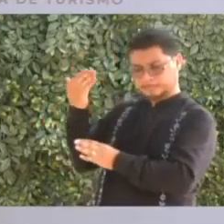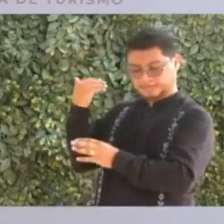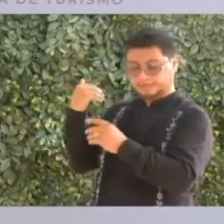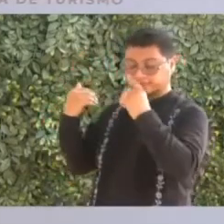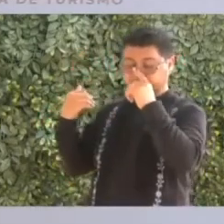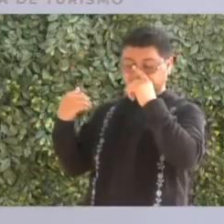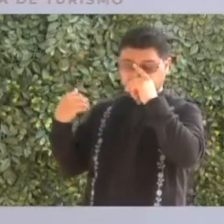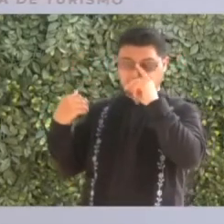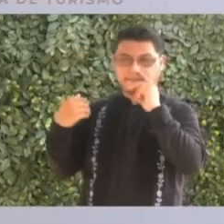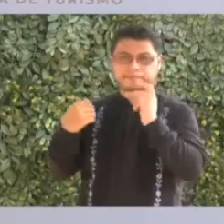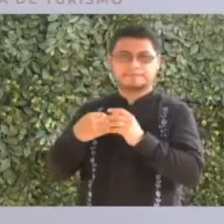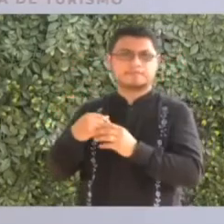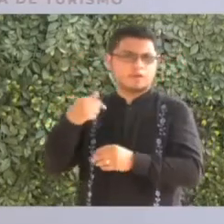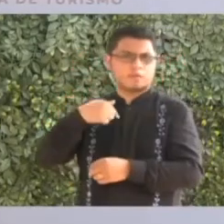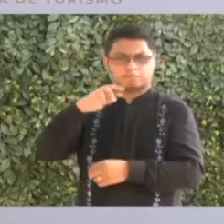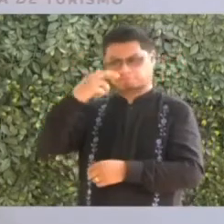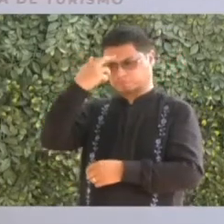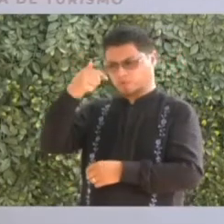cuando